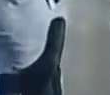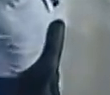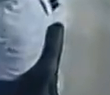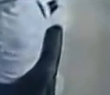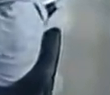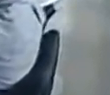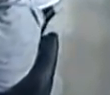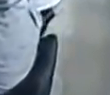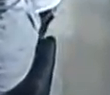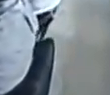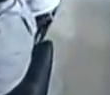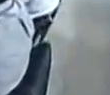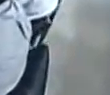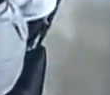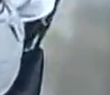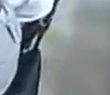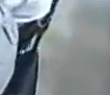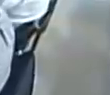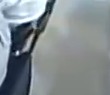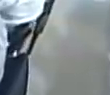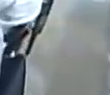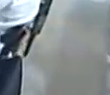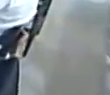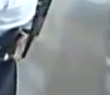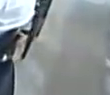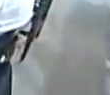para el buen gobierno.